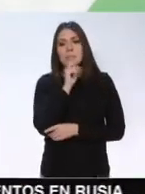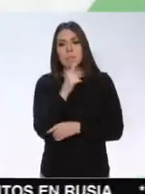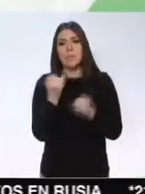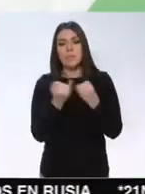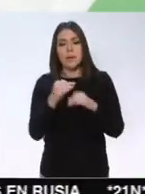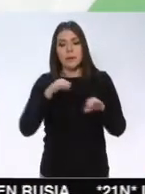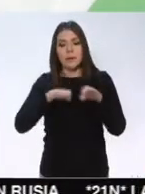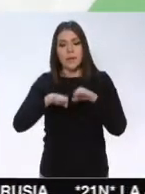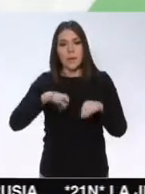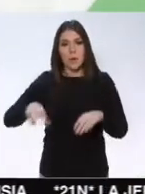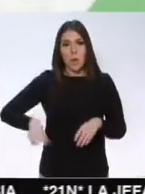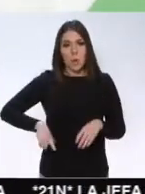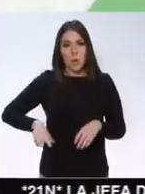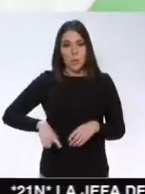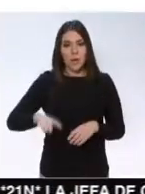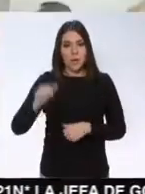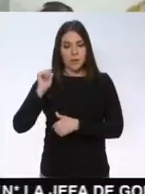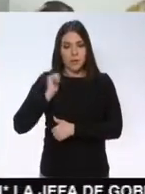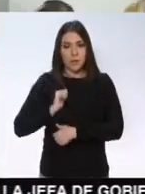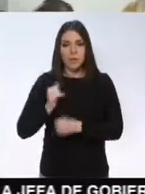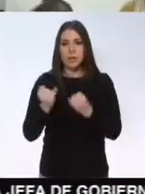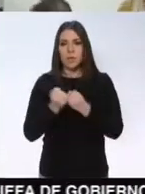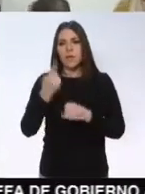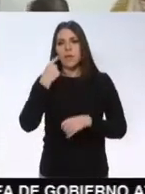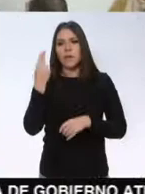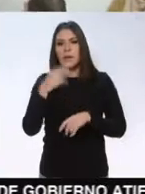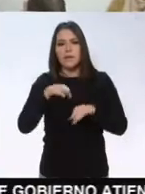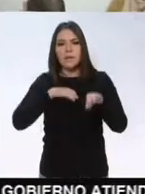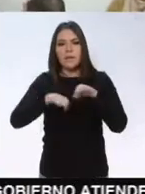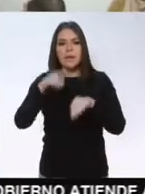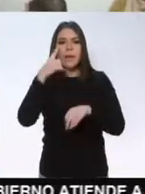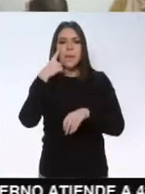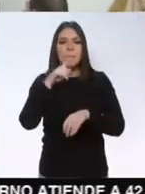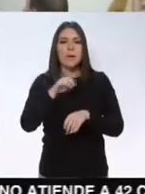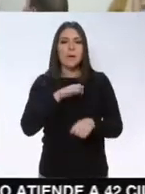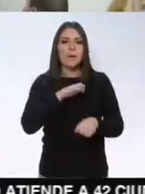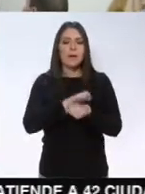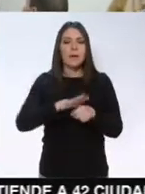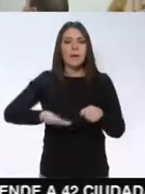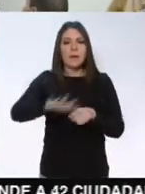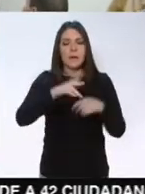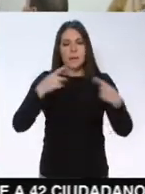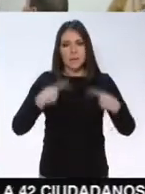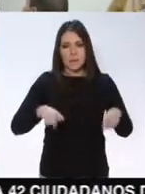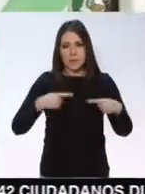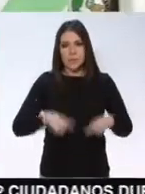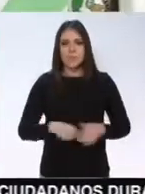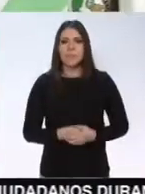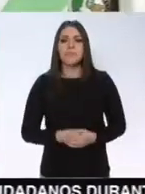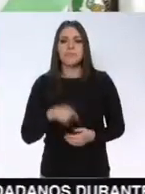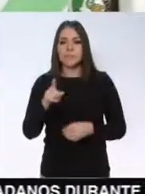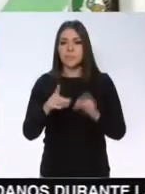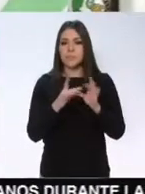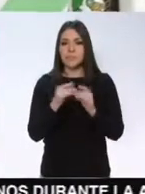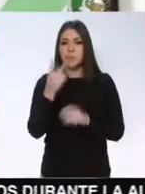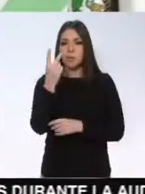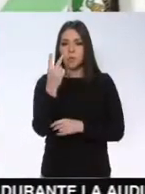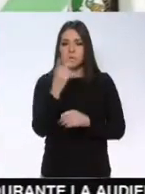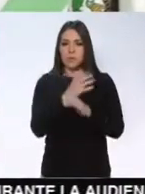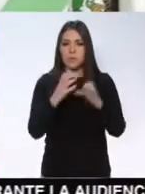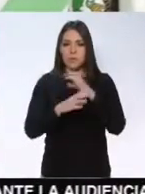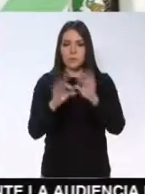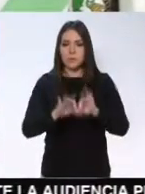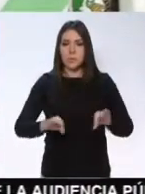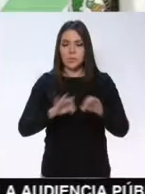traemos la política social. Dijo que la institución trabaja en dos temas principales: mejorar la atención